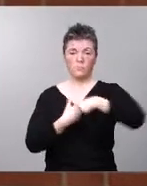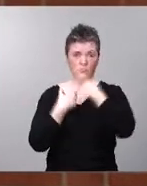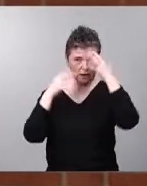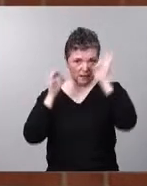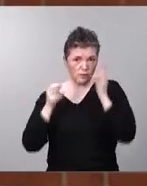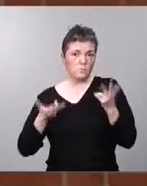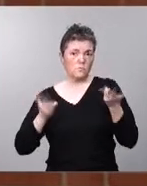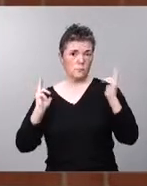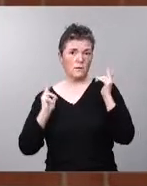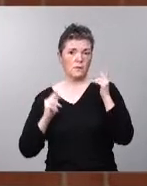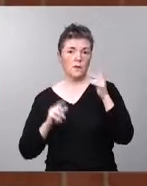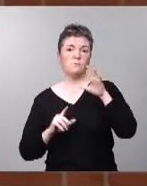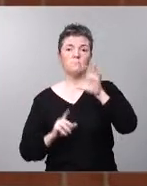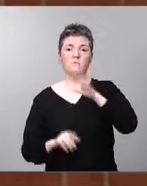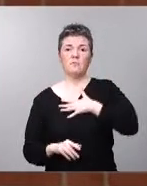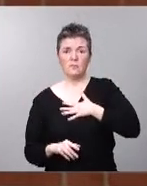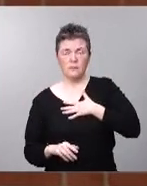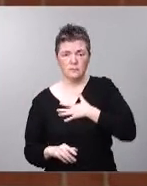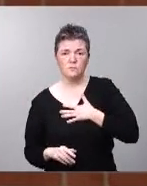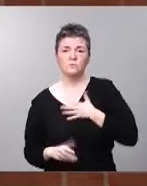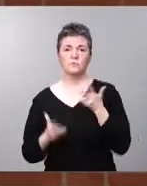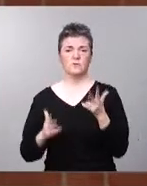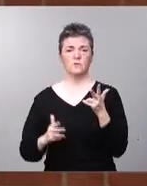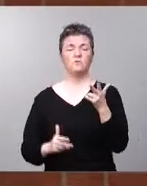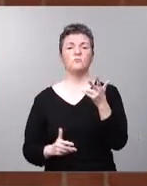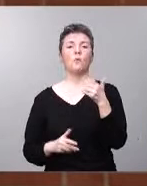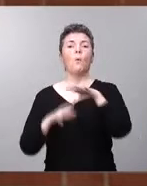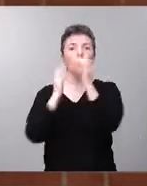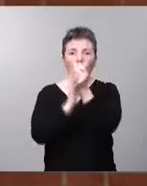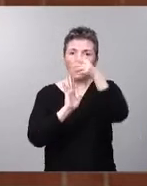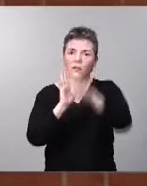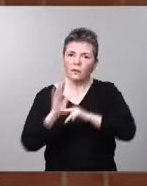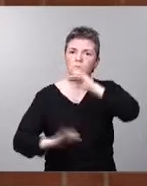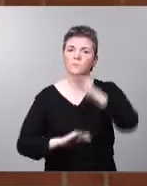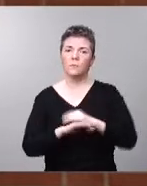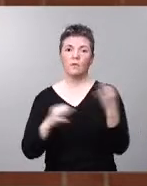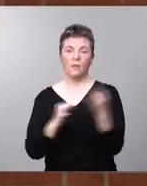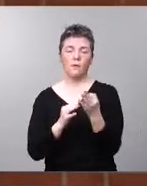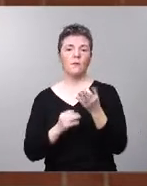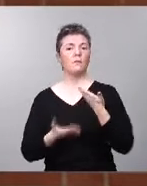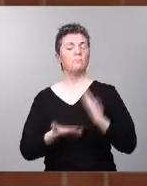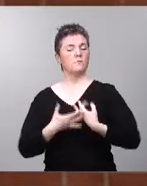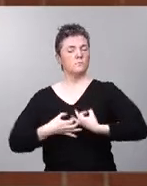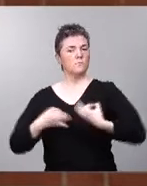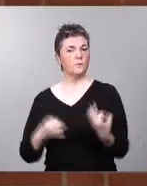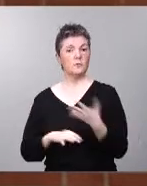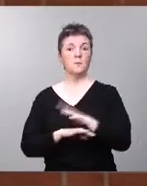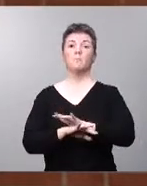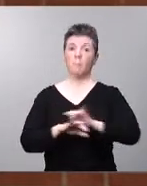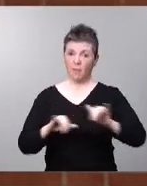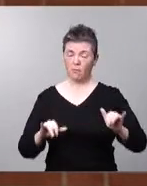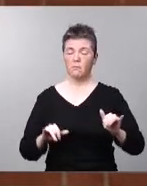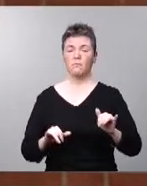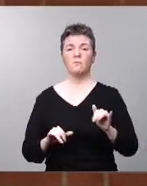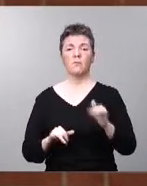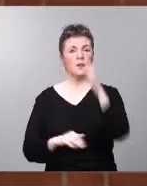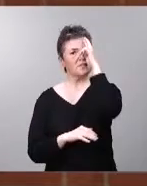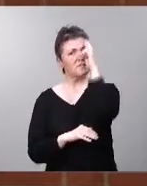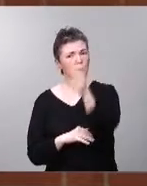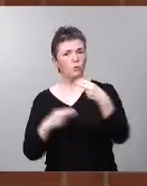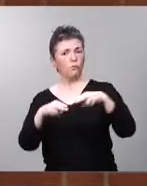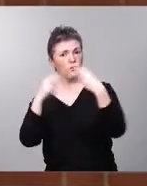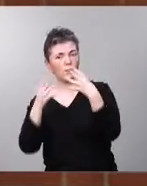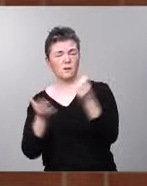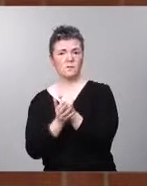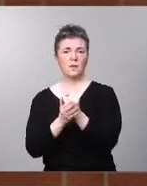estado de derecho en un mundo basado en reglas y por tanto en certidumbre en la paz en el respeto a las fronteras a la soberanía